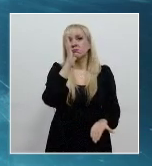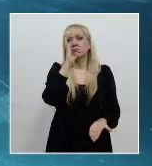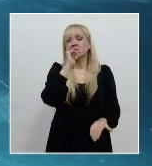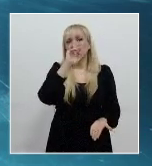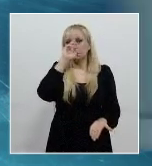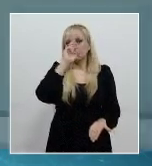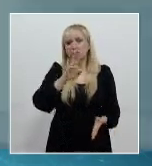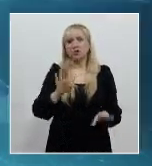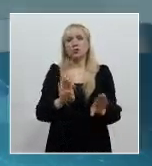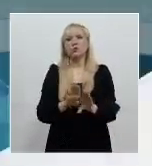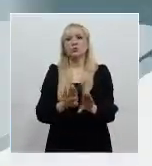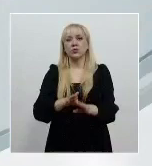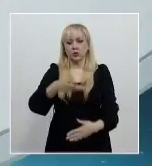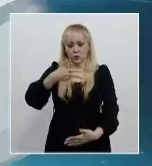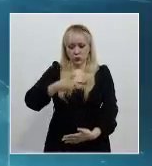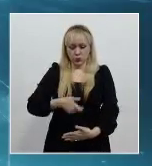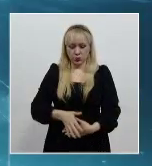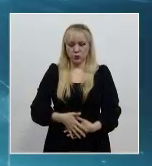gestación asistida.